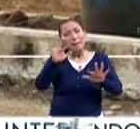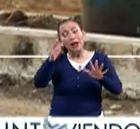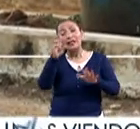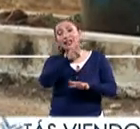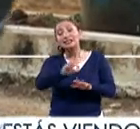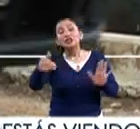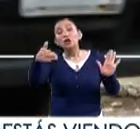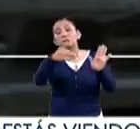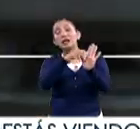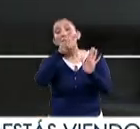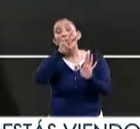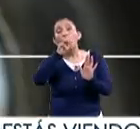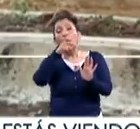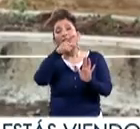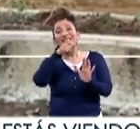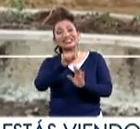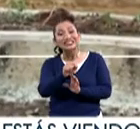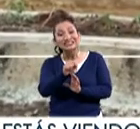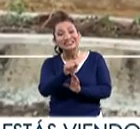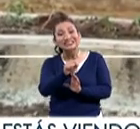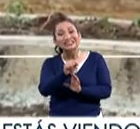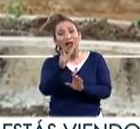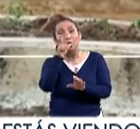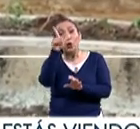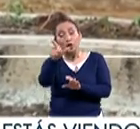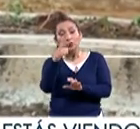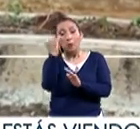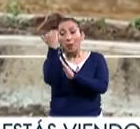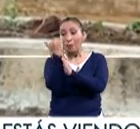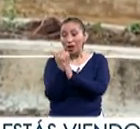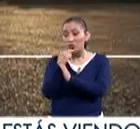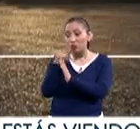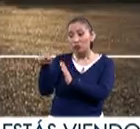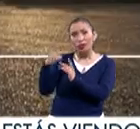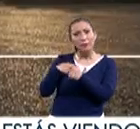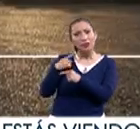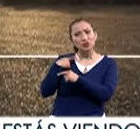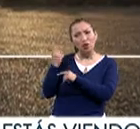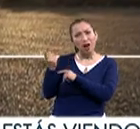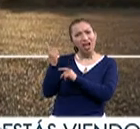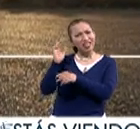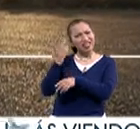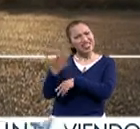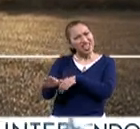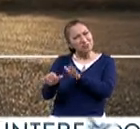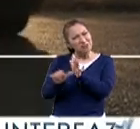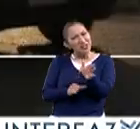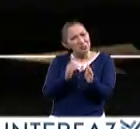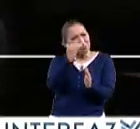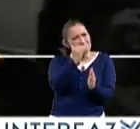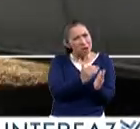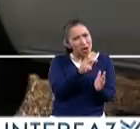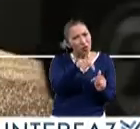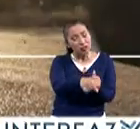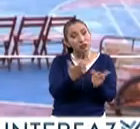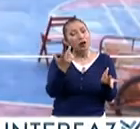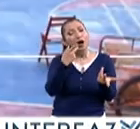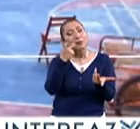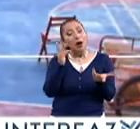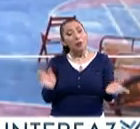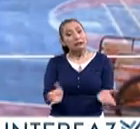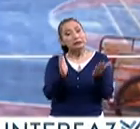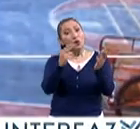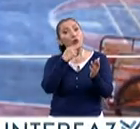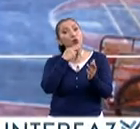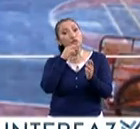de 300.000 watts, lo que es menor al consumo que tiene una persona promedio en 10 meses. Esto nos habla de promover